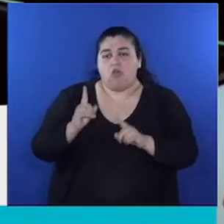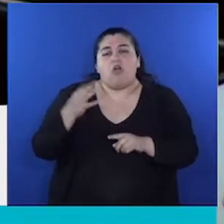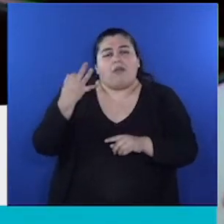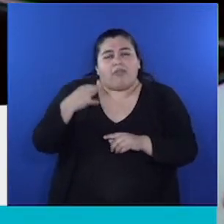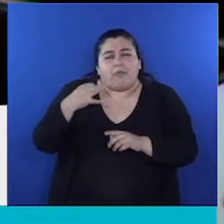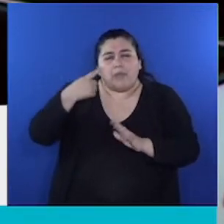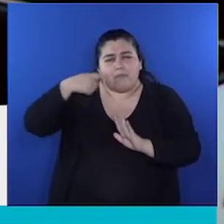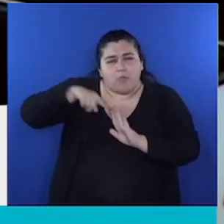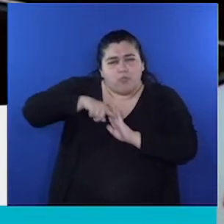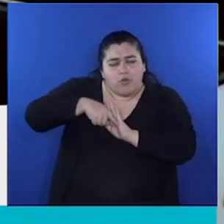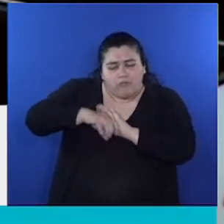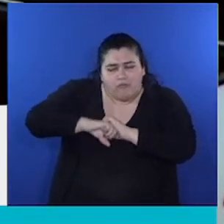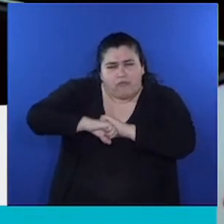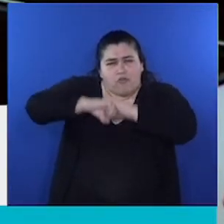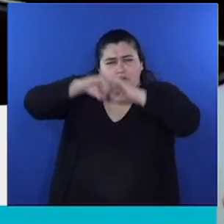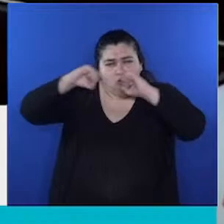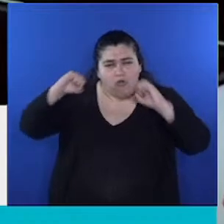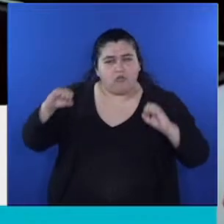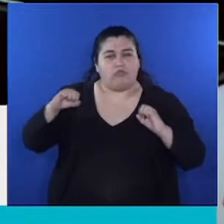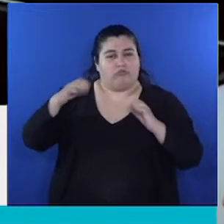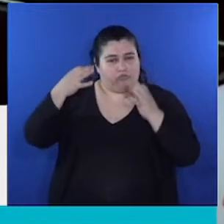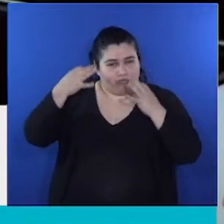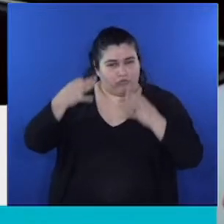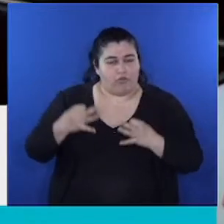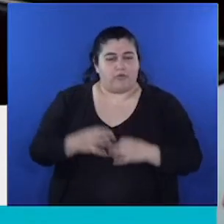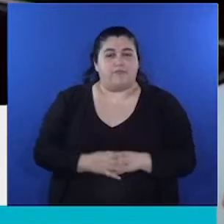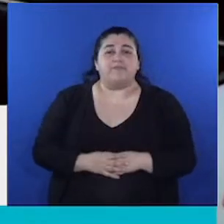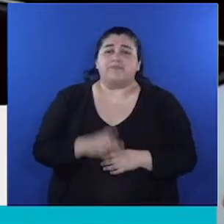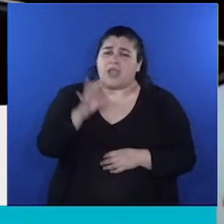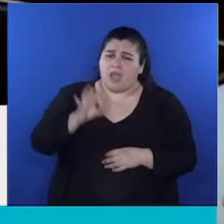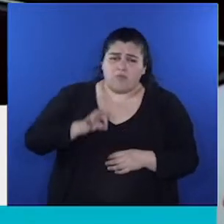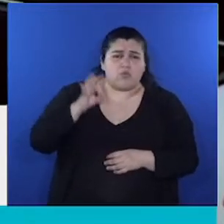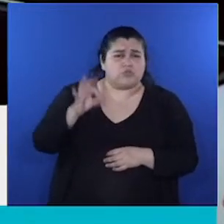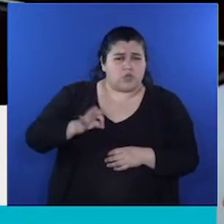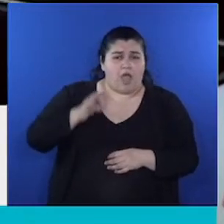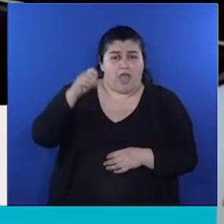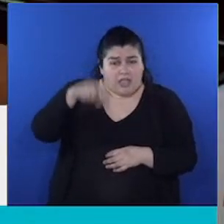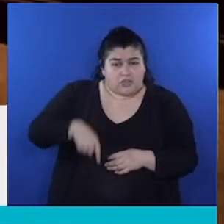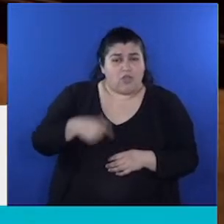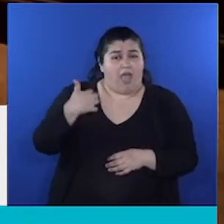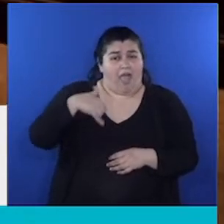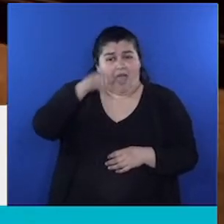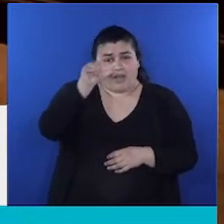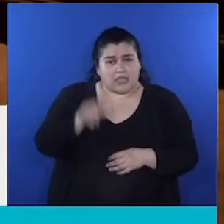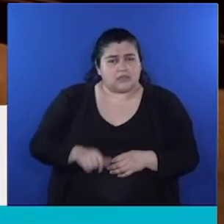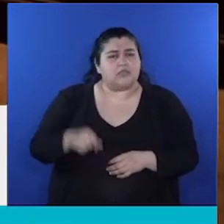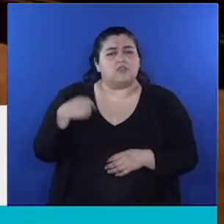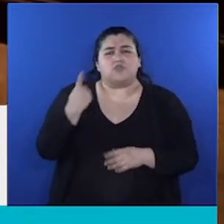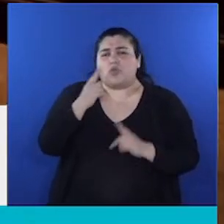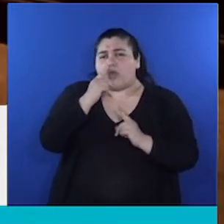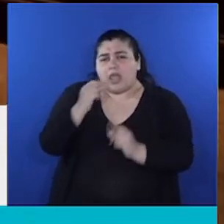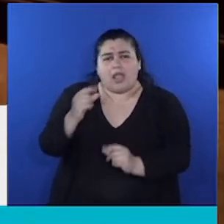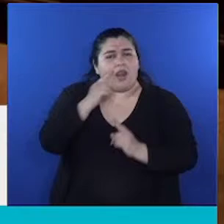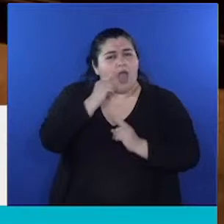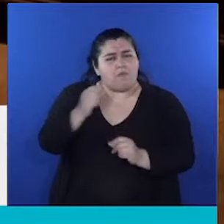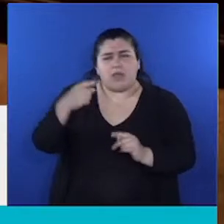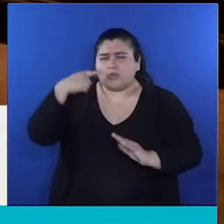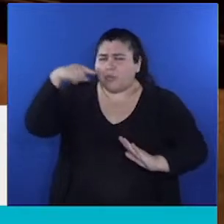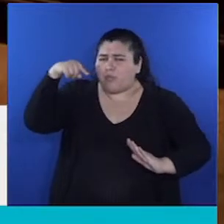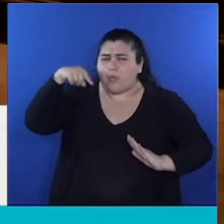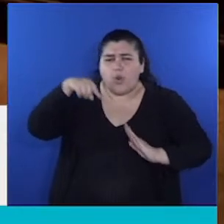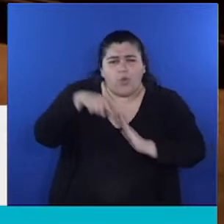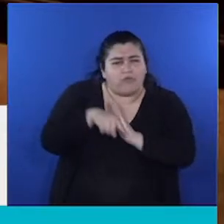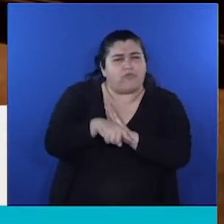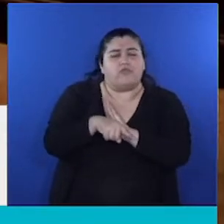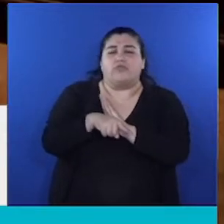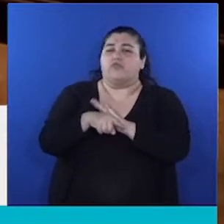estas problemáticas. Digo, hace mucho tiempo que en la Argentina venimos reclamando la profundidad, la